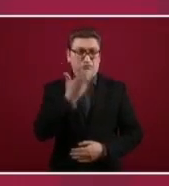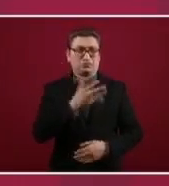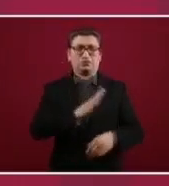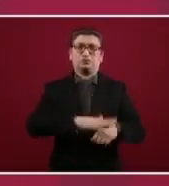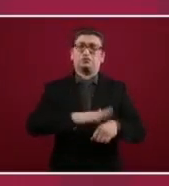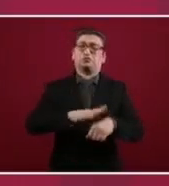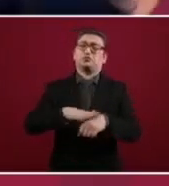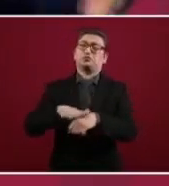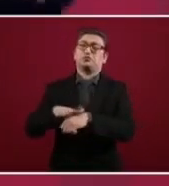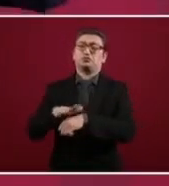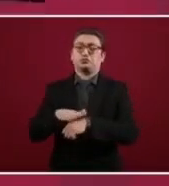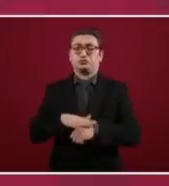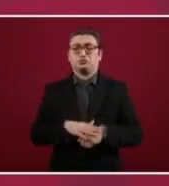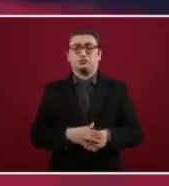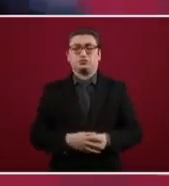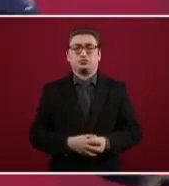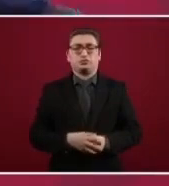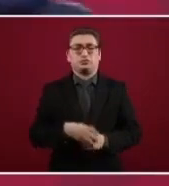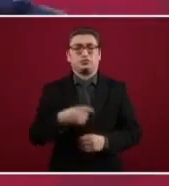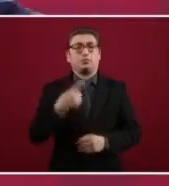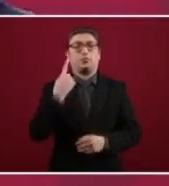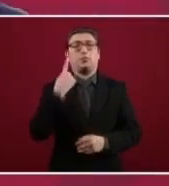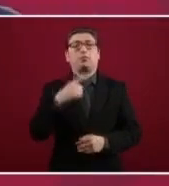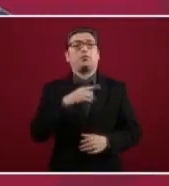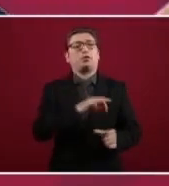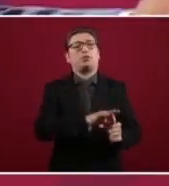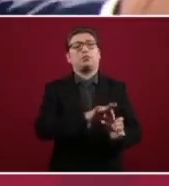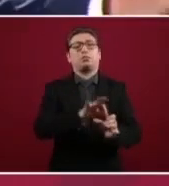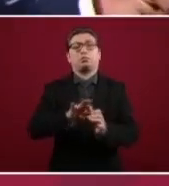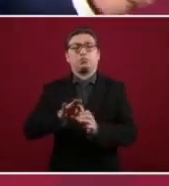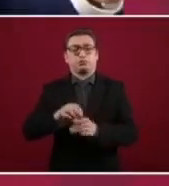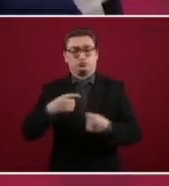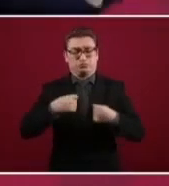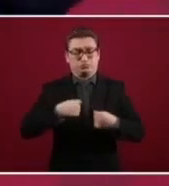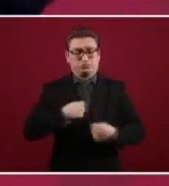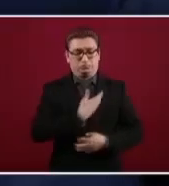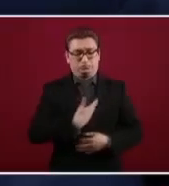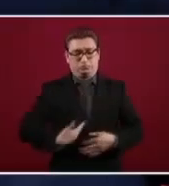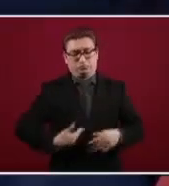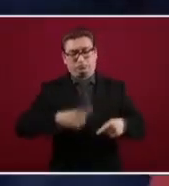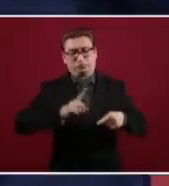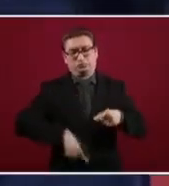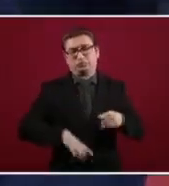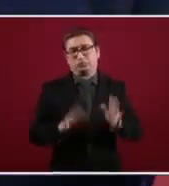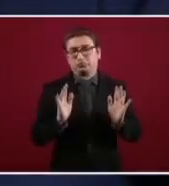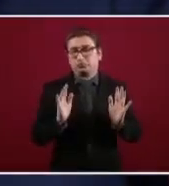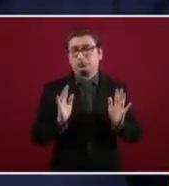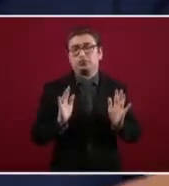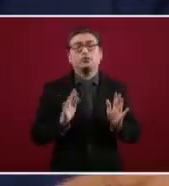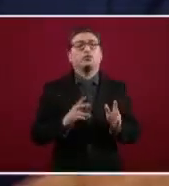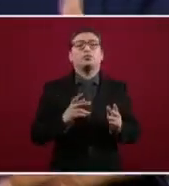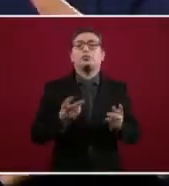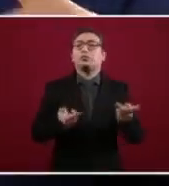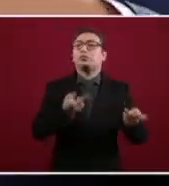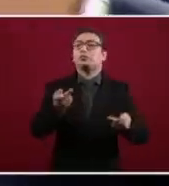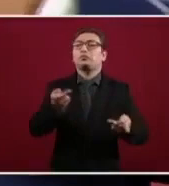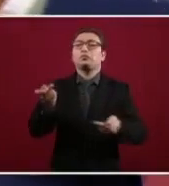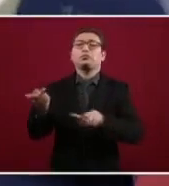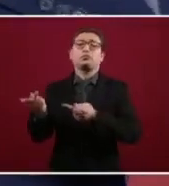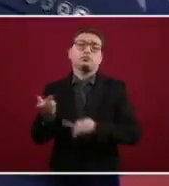aquella en nuestra ayuda en la presidencia y que en esa consulta